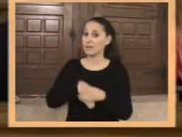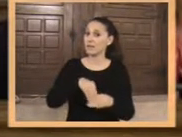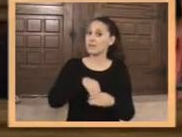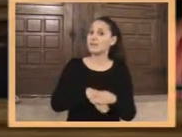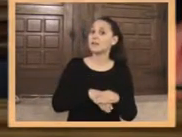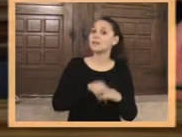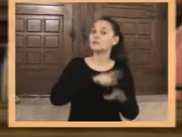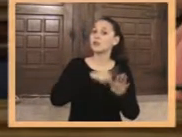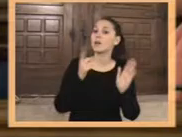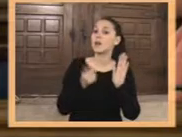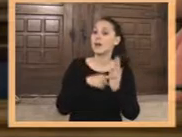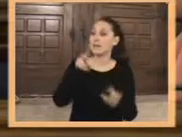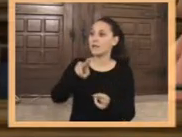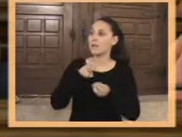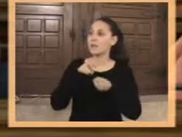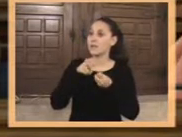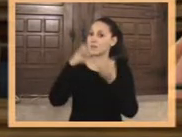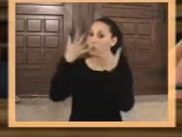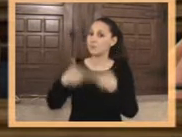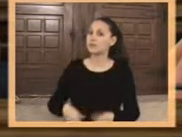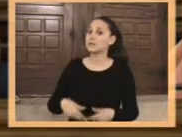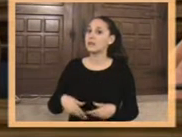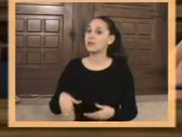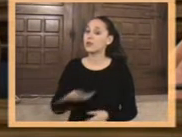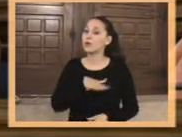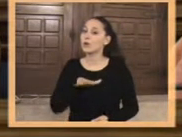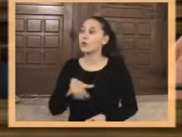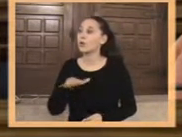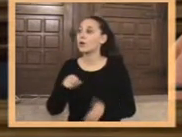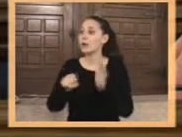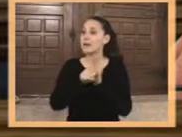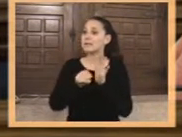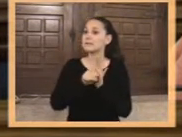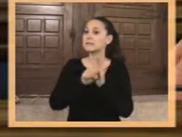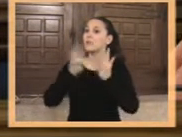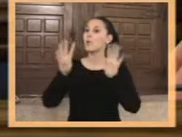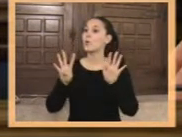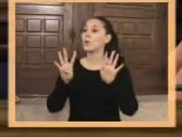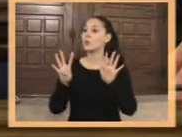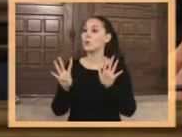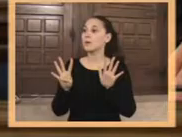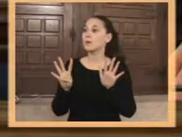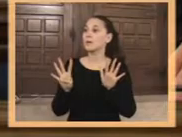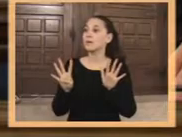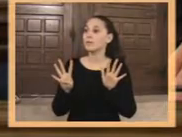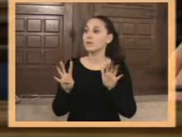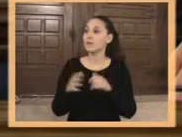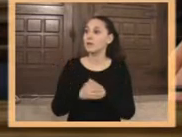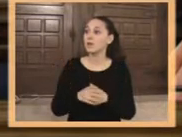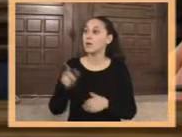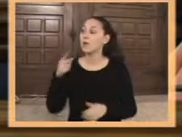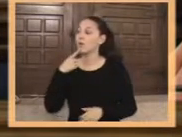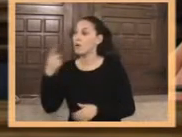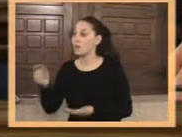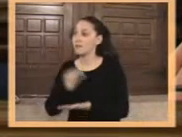de la Ley de Hacienda de las Administraciones Locales, en el artículo 2, o en el artículo 9, señor Isidro, en el artículo 9, no lo digo yo, lo dice el